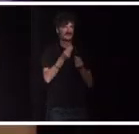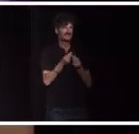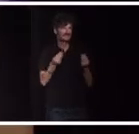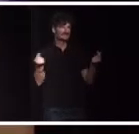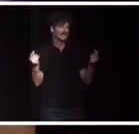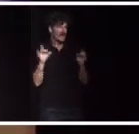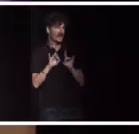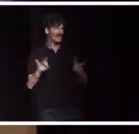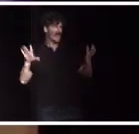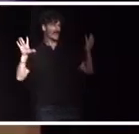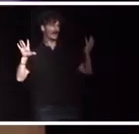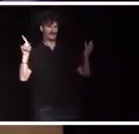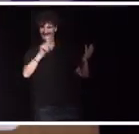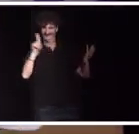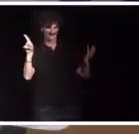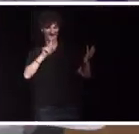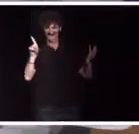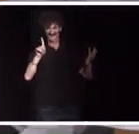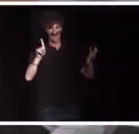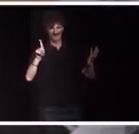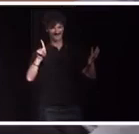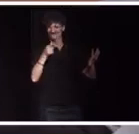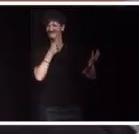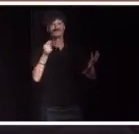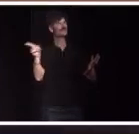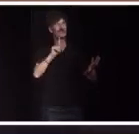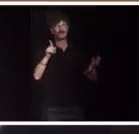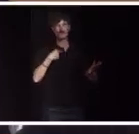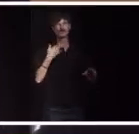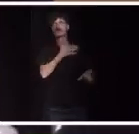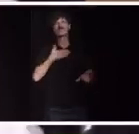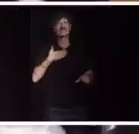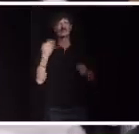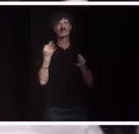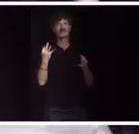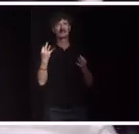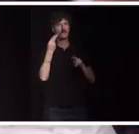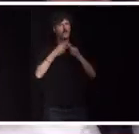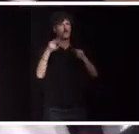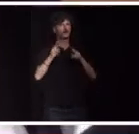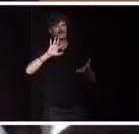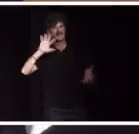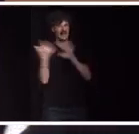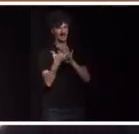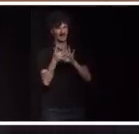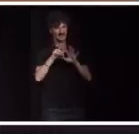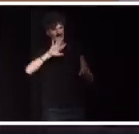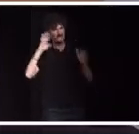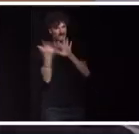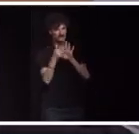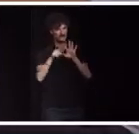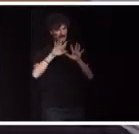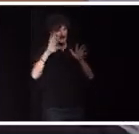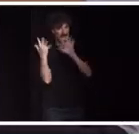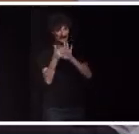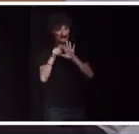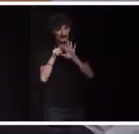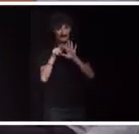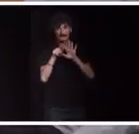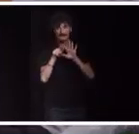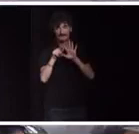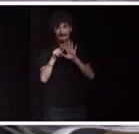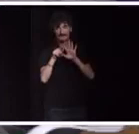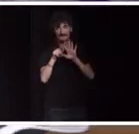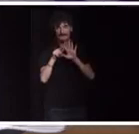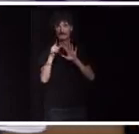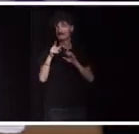y purpurina, que nada cambien. Yo quiero políticas transformadoras. Políticas transformadoras como